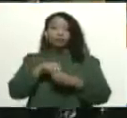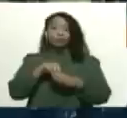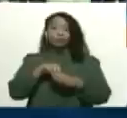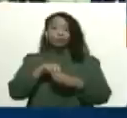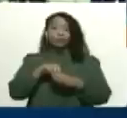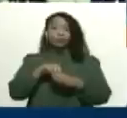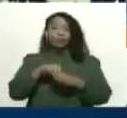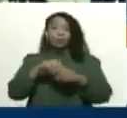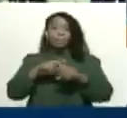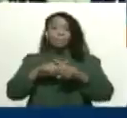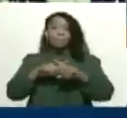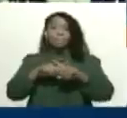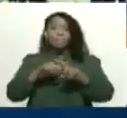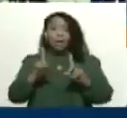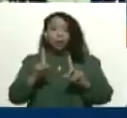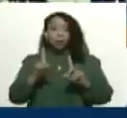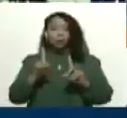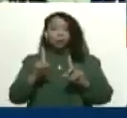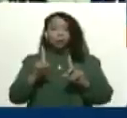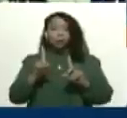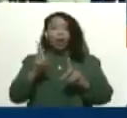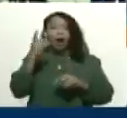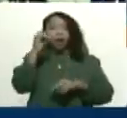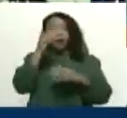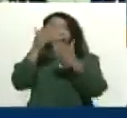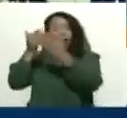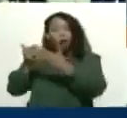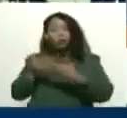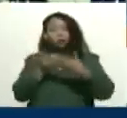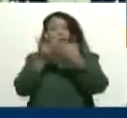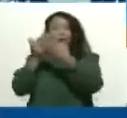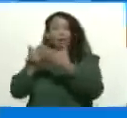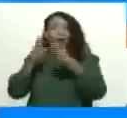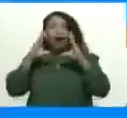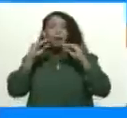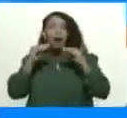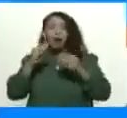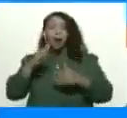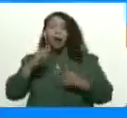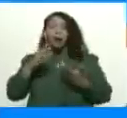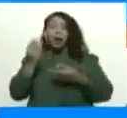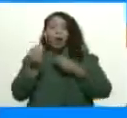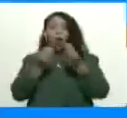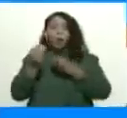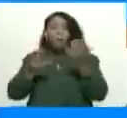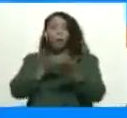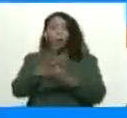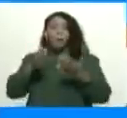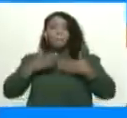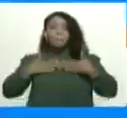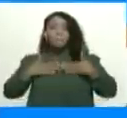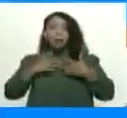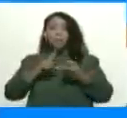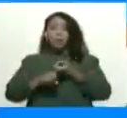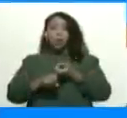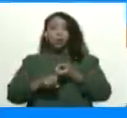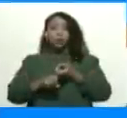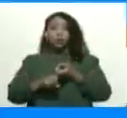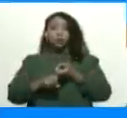también estudiar el caso, hablar del caso de mi esposo Alex a mil días de su